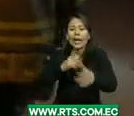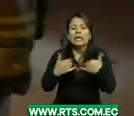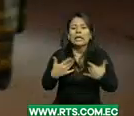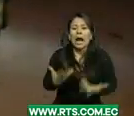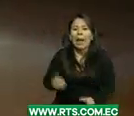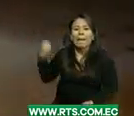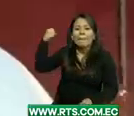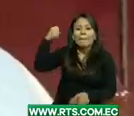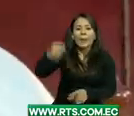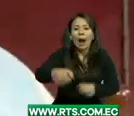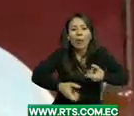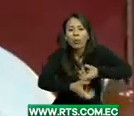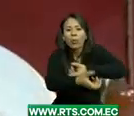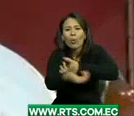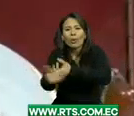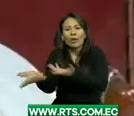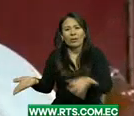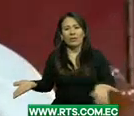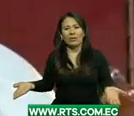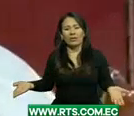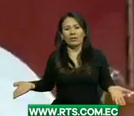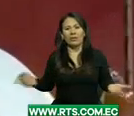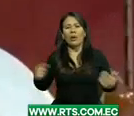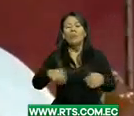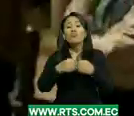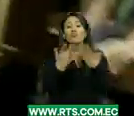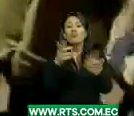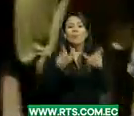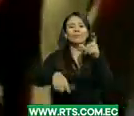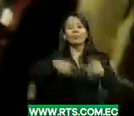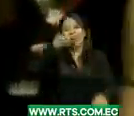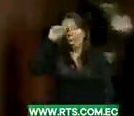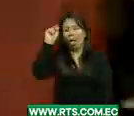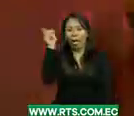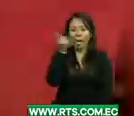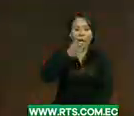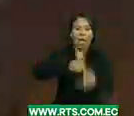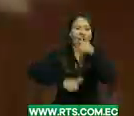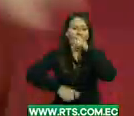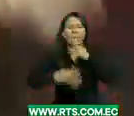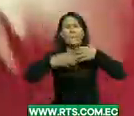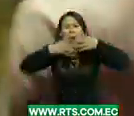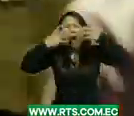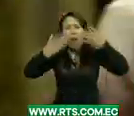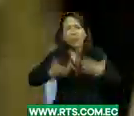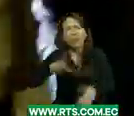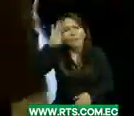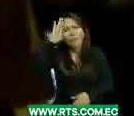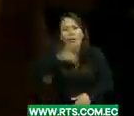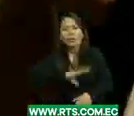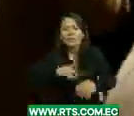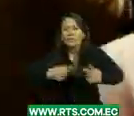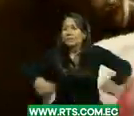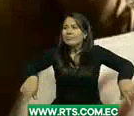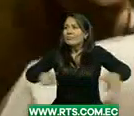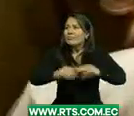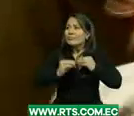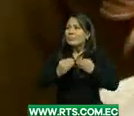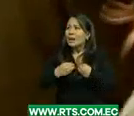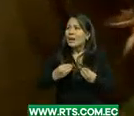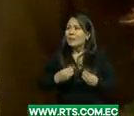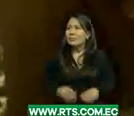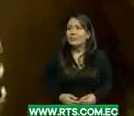bomberos y policías. Bastante gente en estado etílico, agresivas, igual miembros de la Policía Nacional que estuvieron un grupo bastante